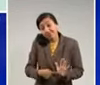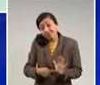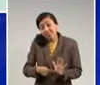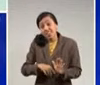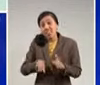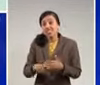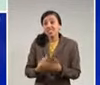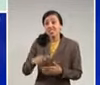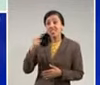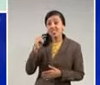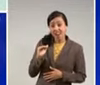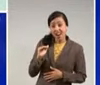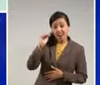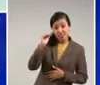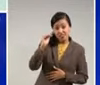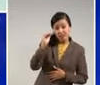arriba,